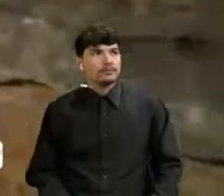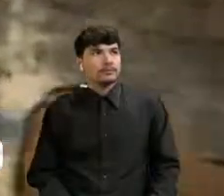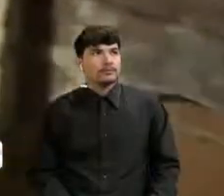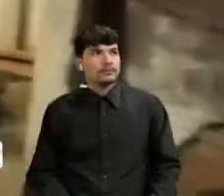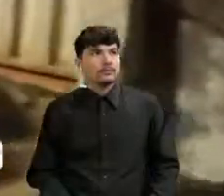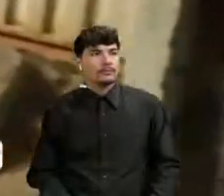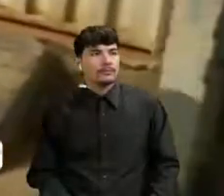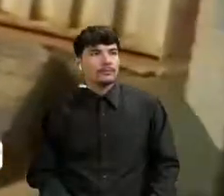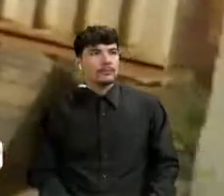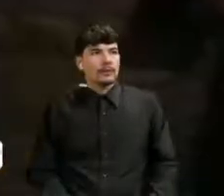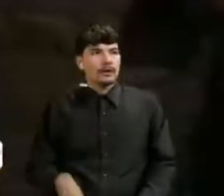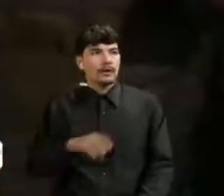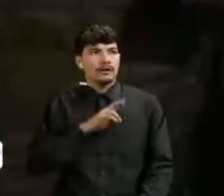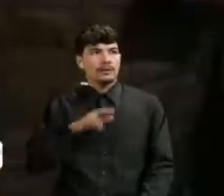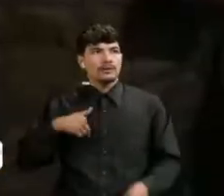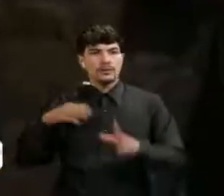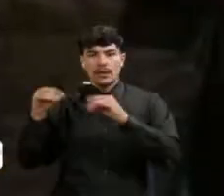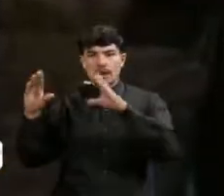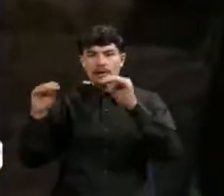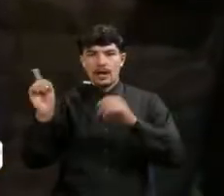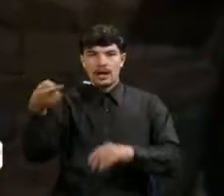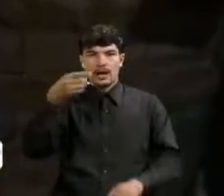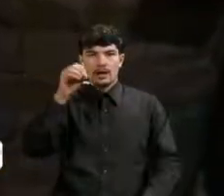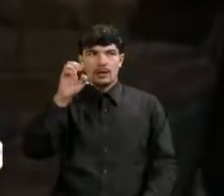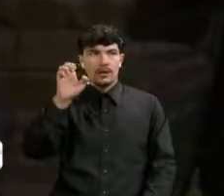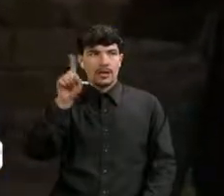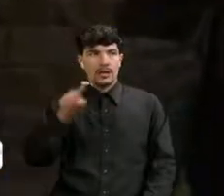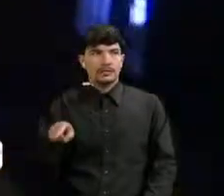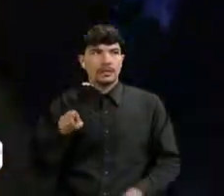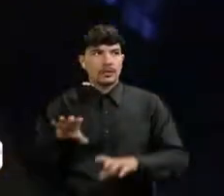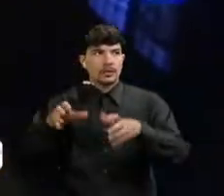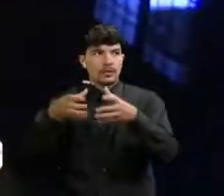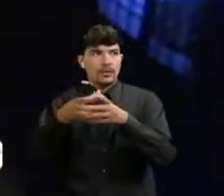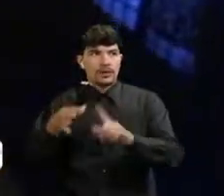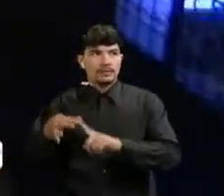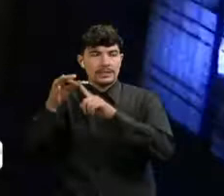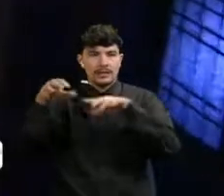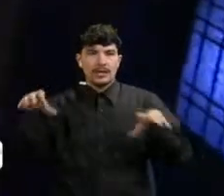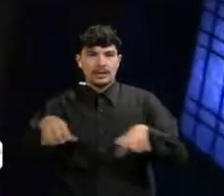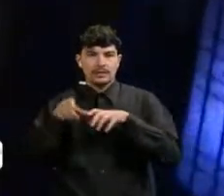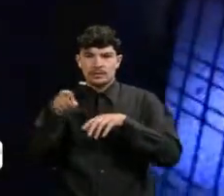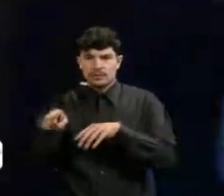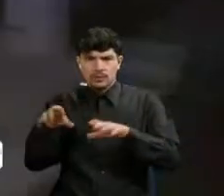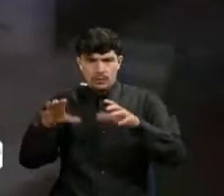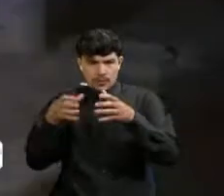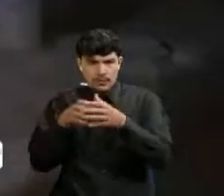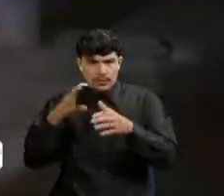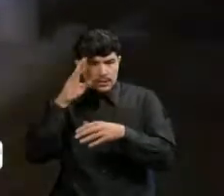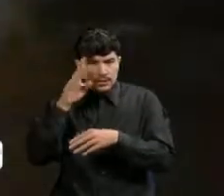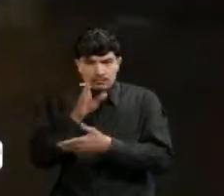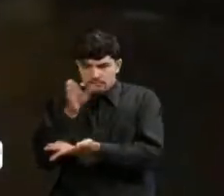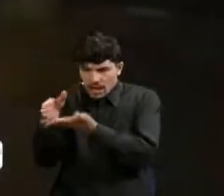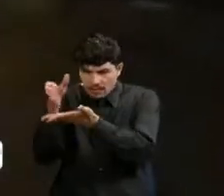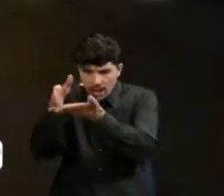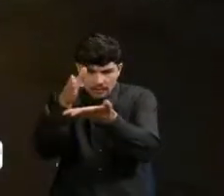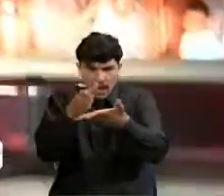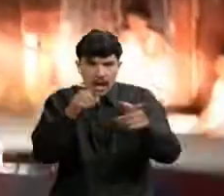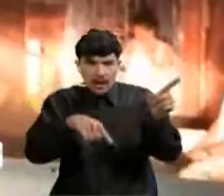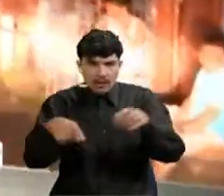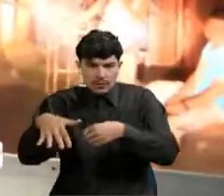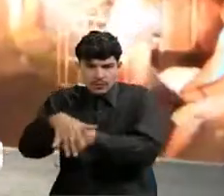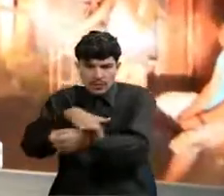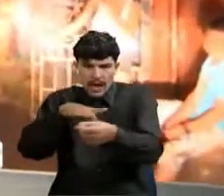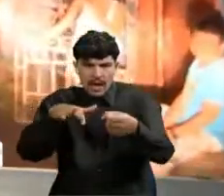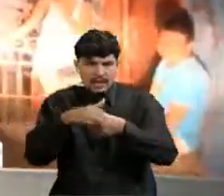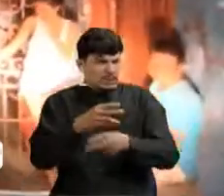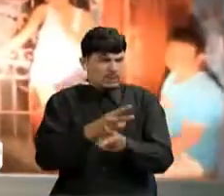hablamos de los goes el grupo de operaciones especiales de la policía ellos intervienen de manera táctica situados en lugares neurálgicos